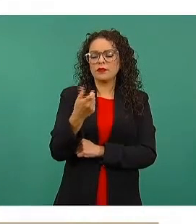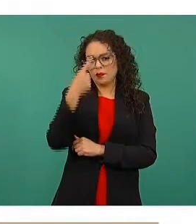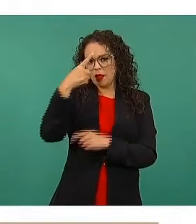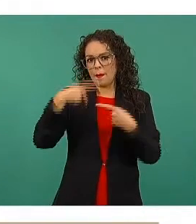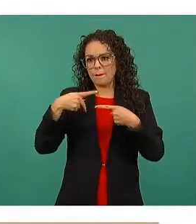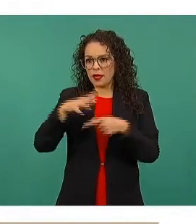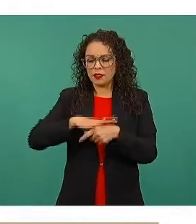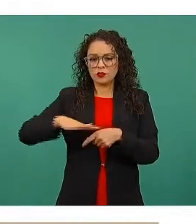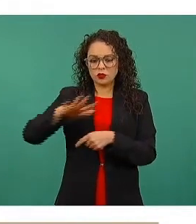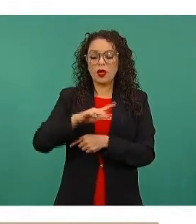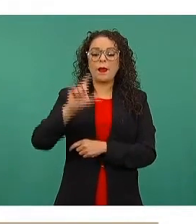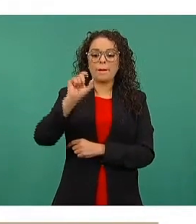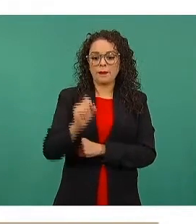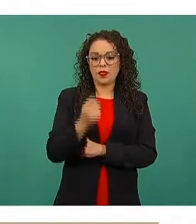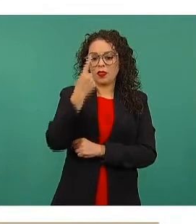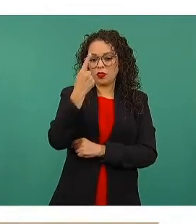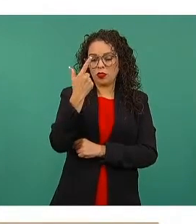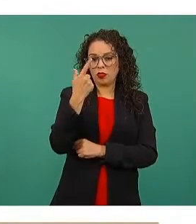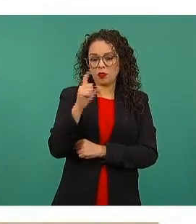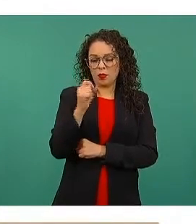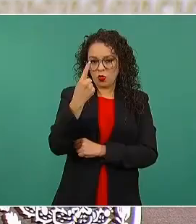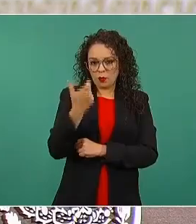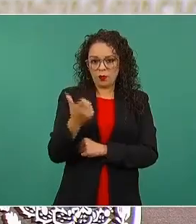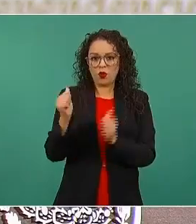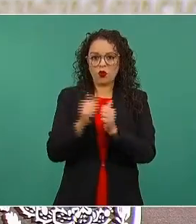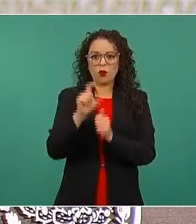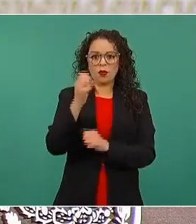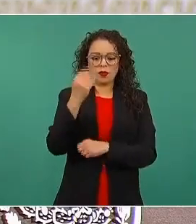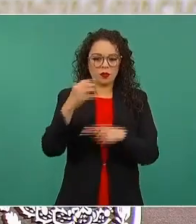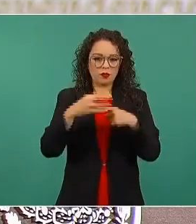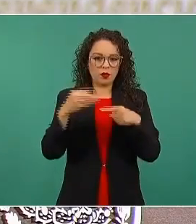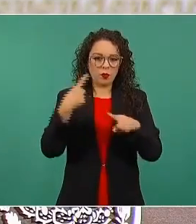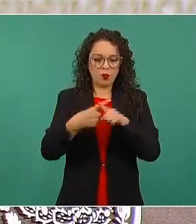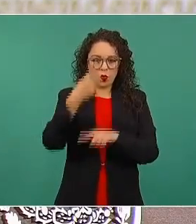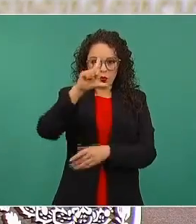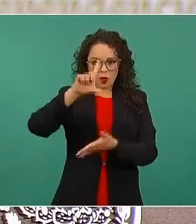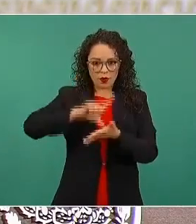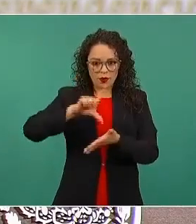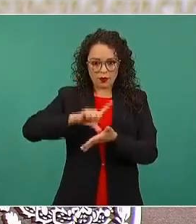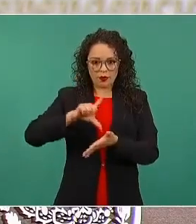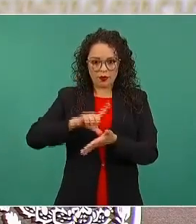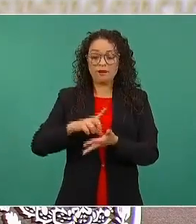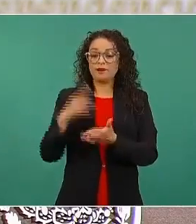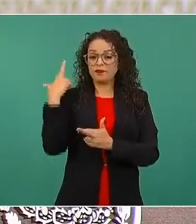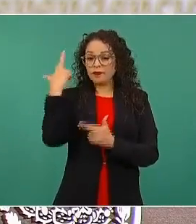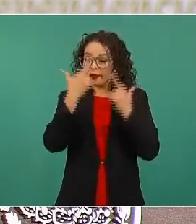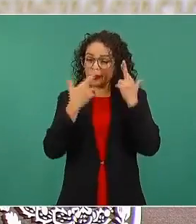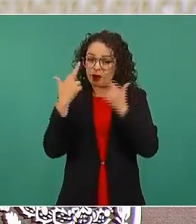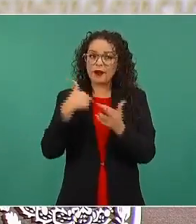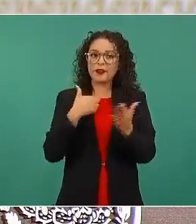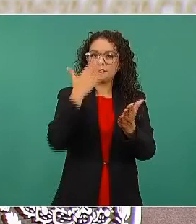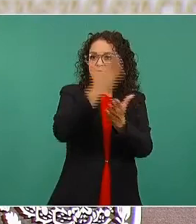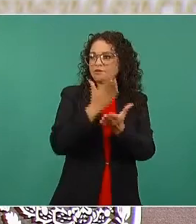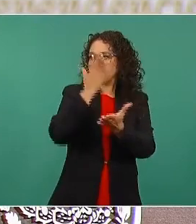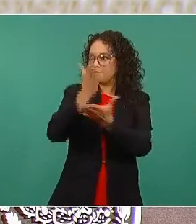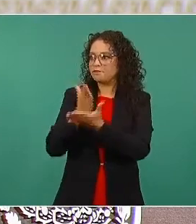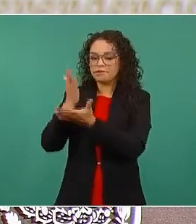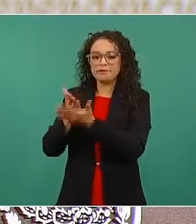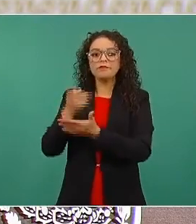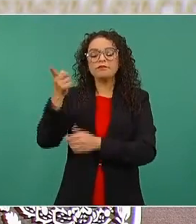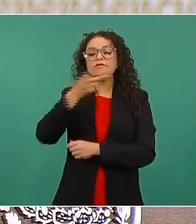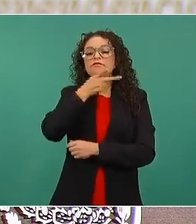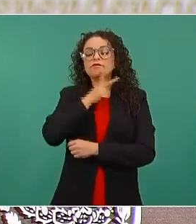pesos con 29 centavos por litro. Y vamos a ver las verificaciones que se realizaron la semana pasada.